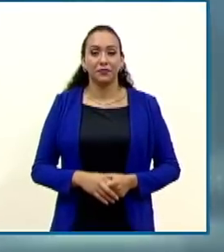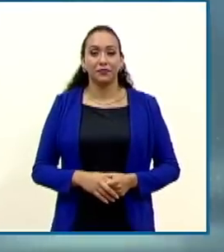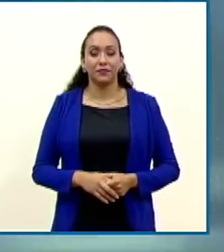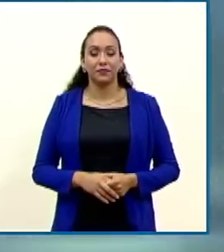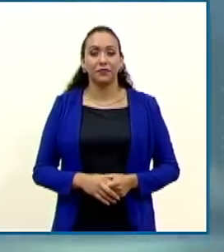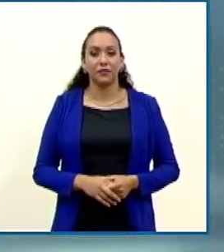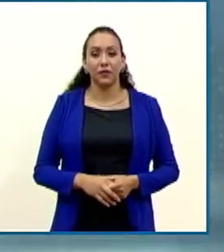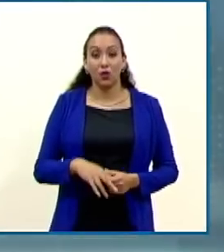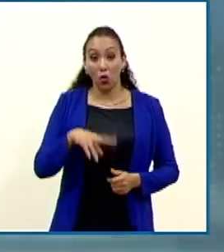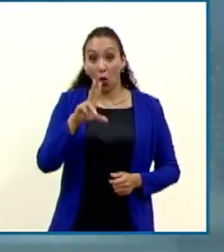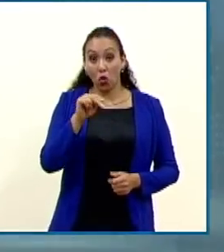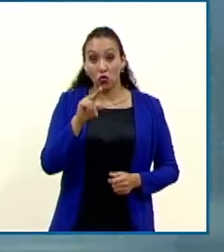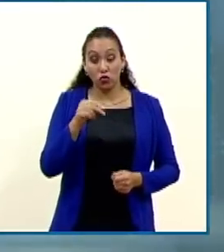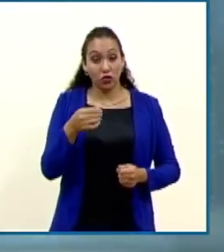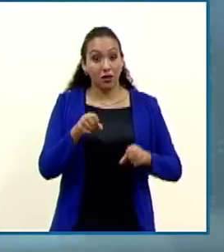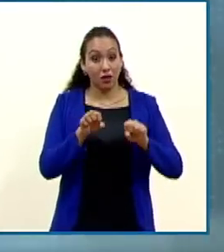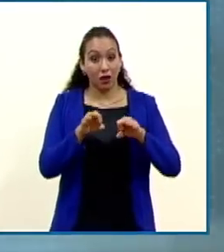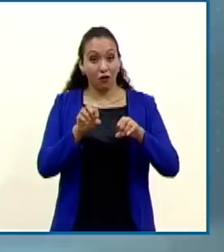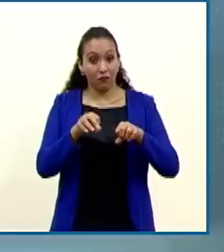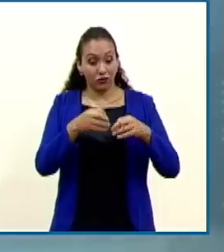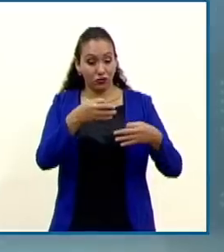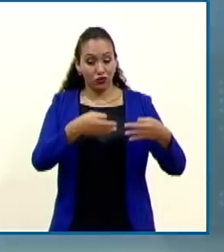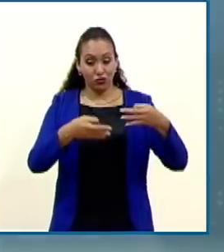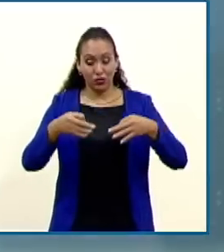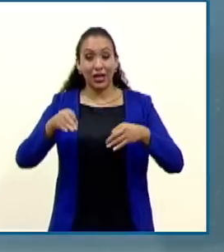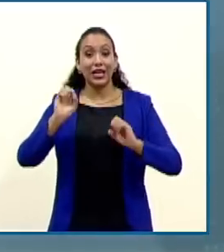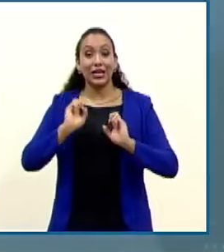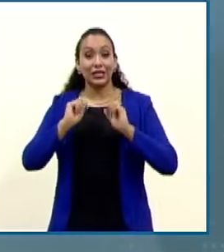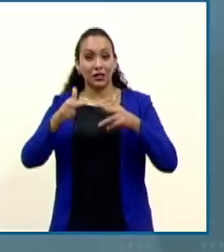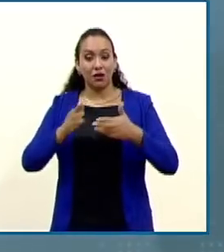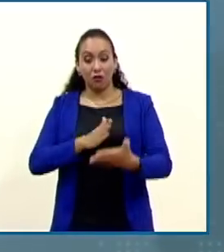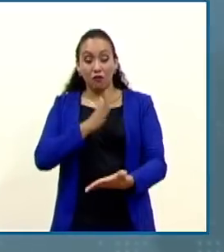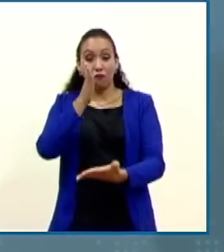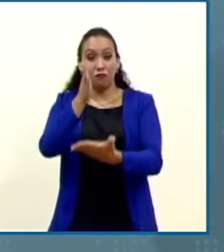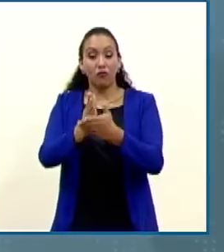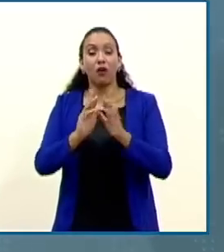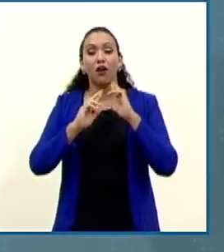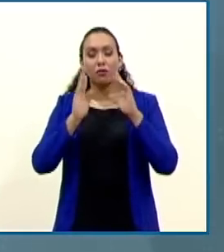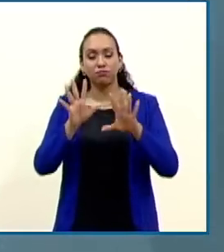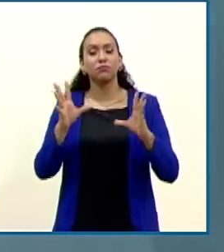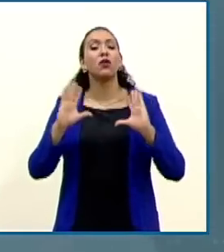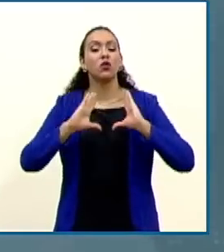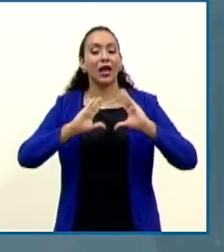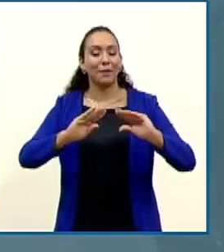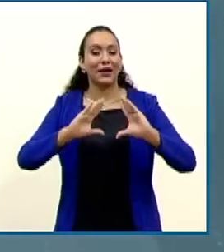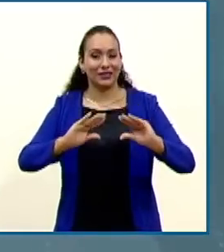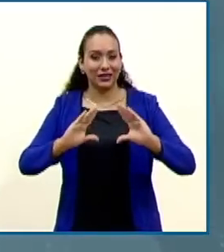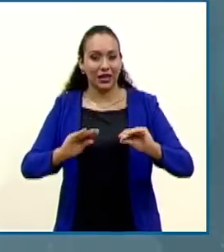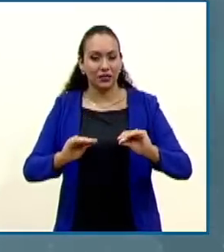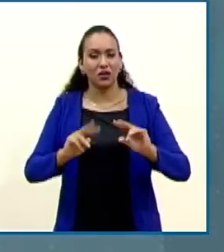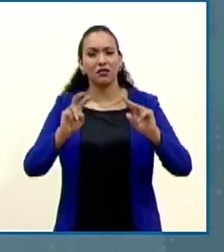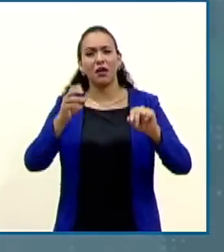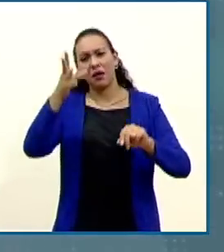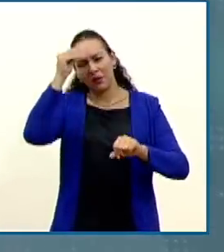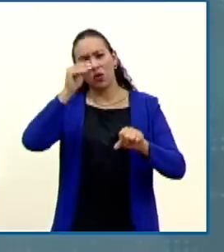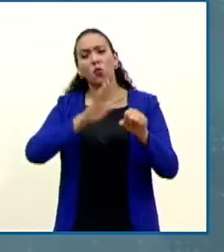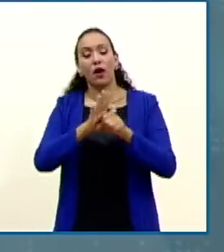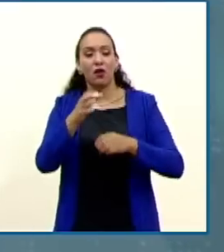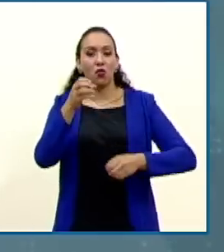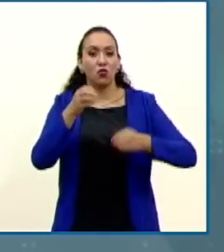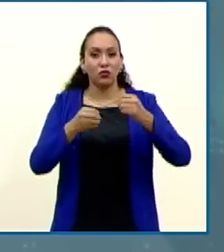Personal de 80 juzgados municipales de Chiapas asiste a la capacitación en diversas materias como justicia